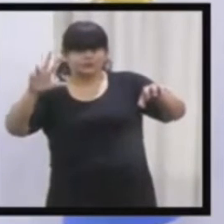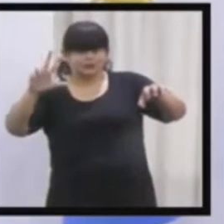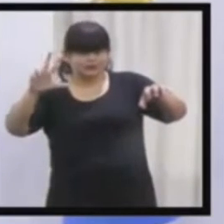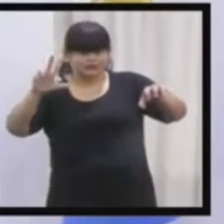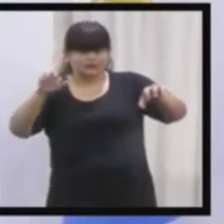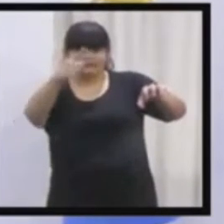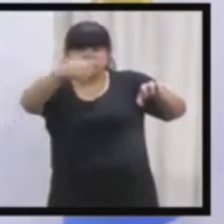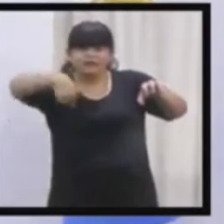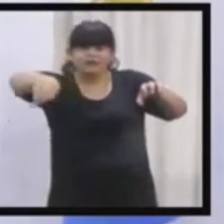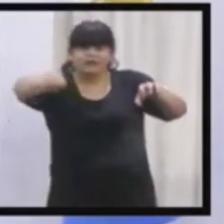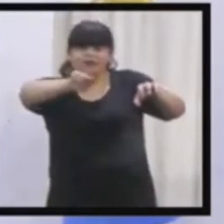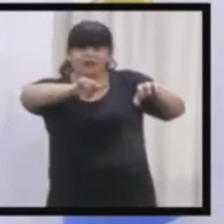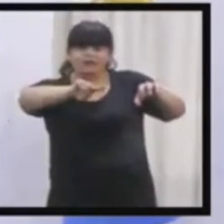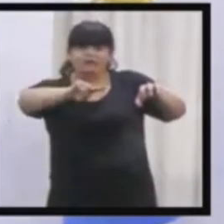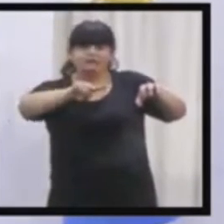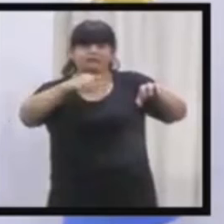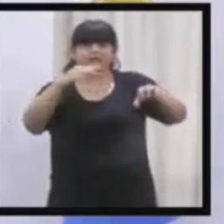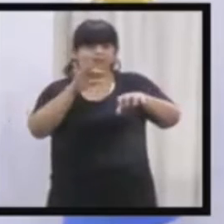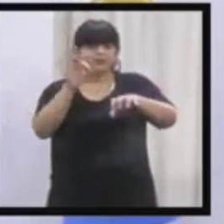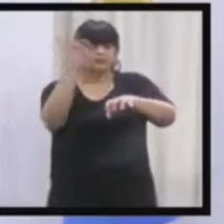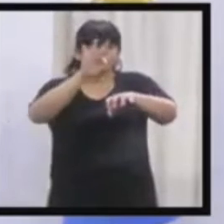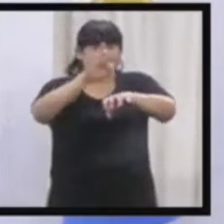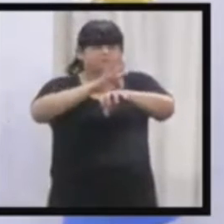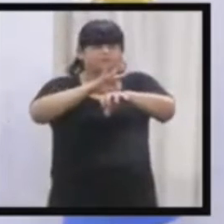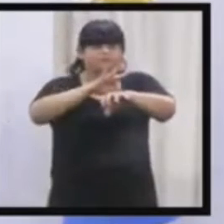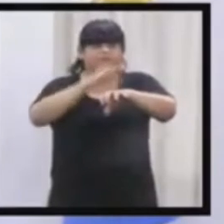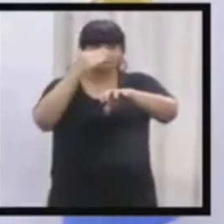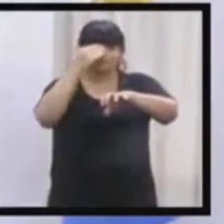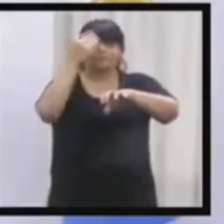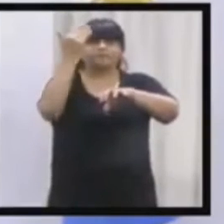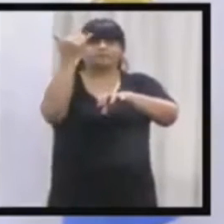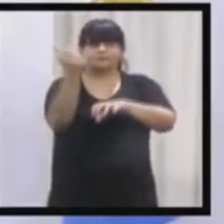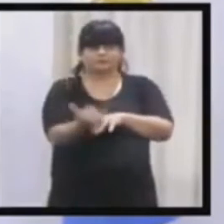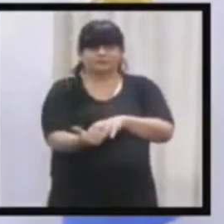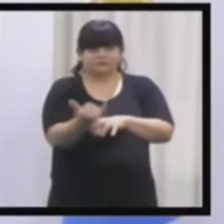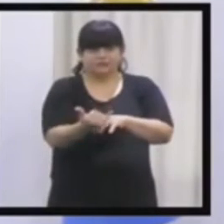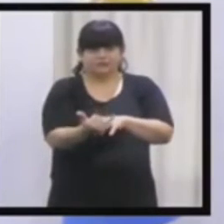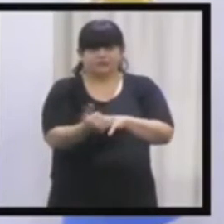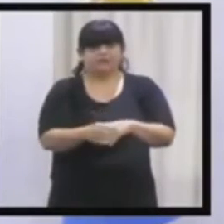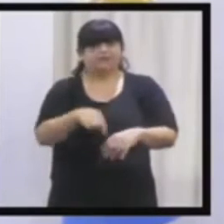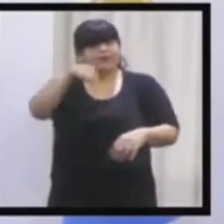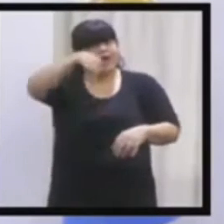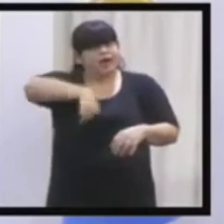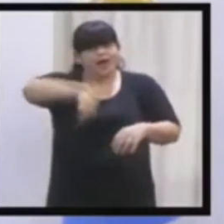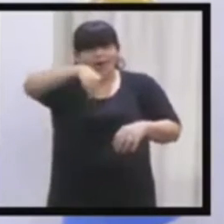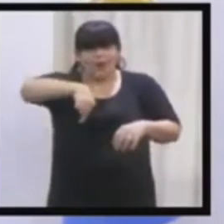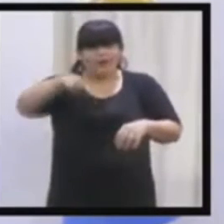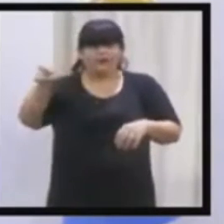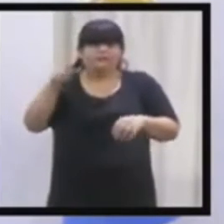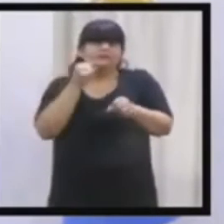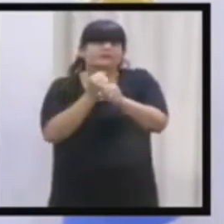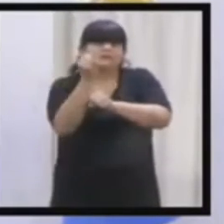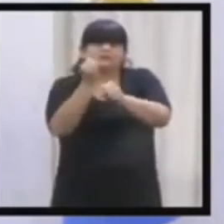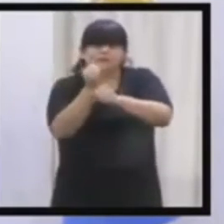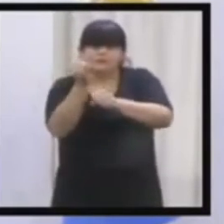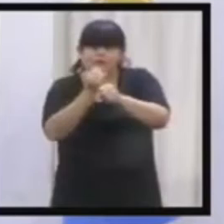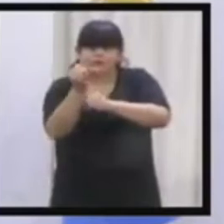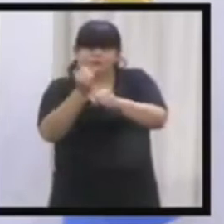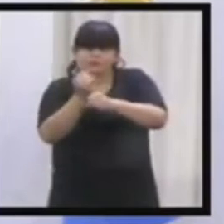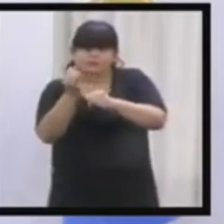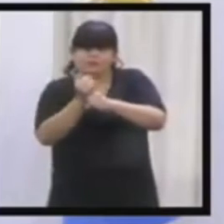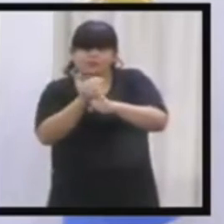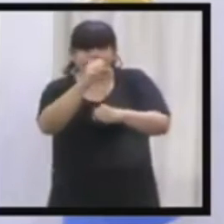quiero volver a recomendar el tema de la limpieza del recorrido de los patios.